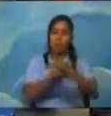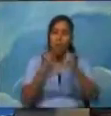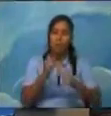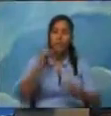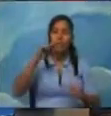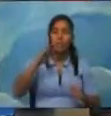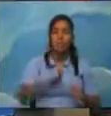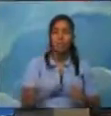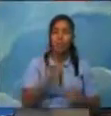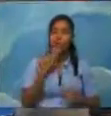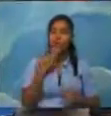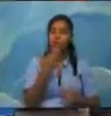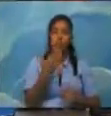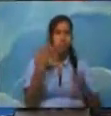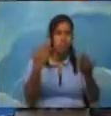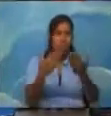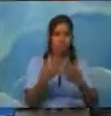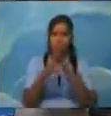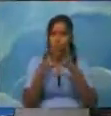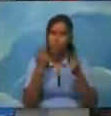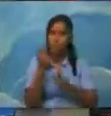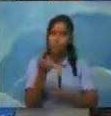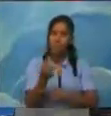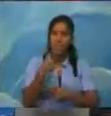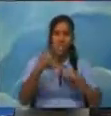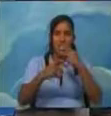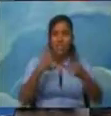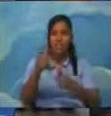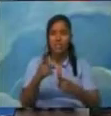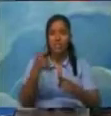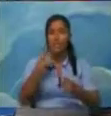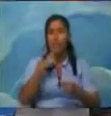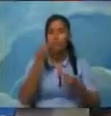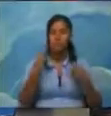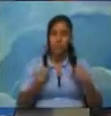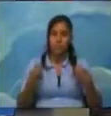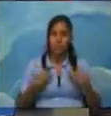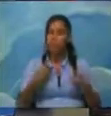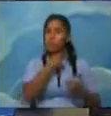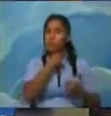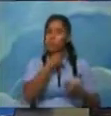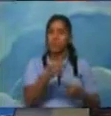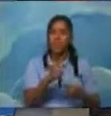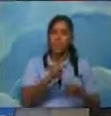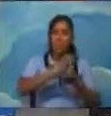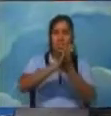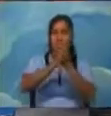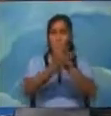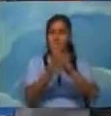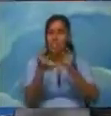la parte de la herencia y se fue a vivir perdidamente. Y él creía,